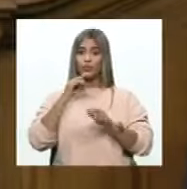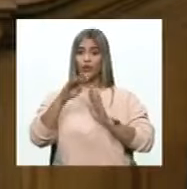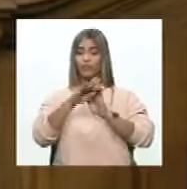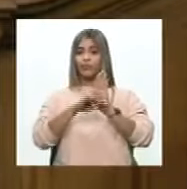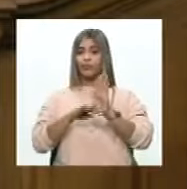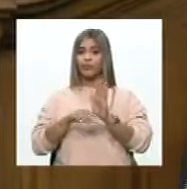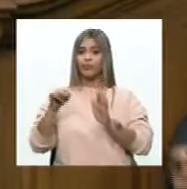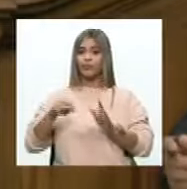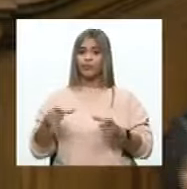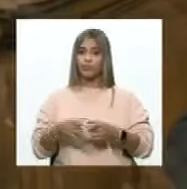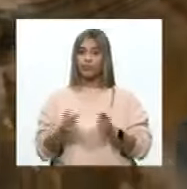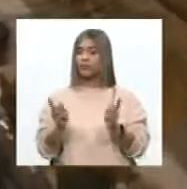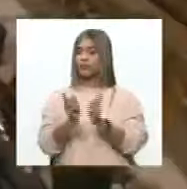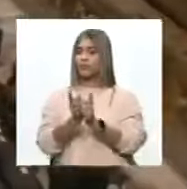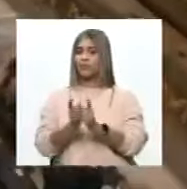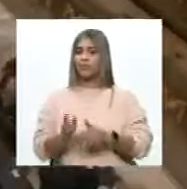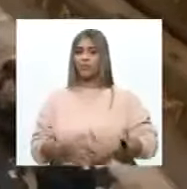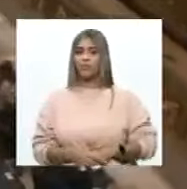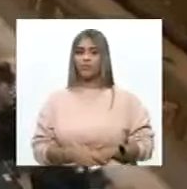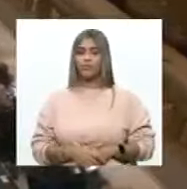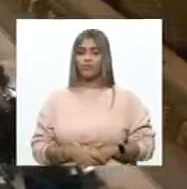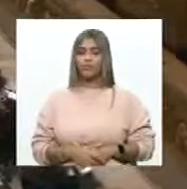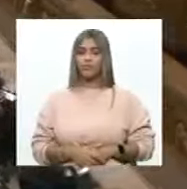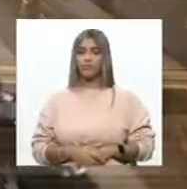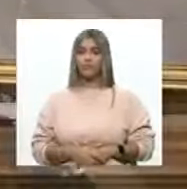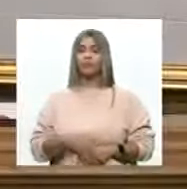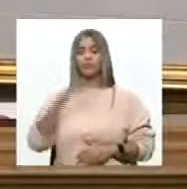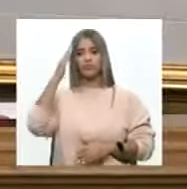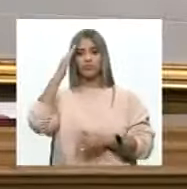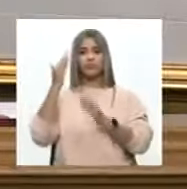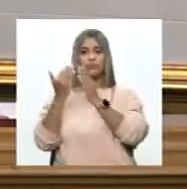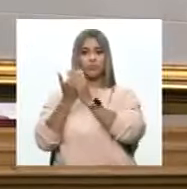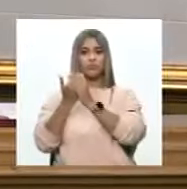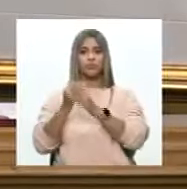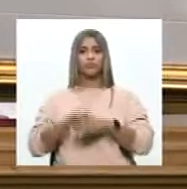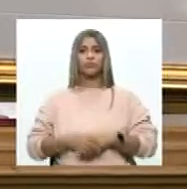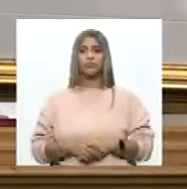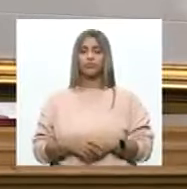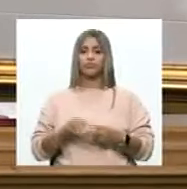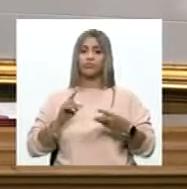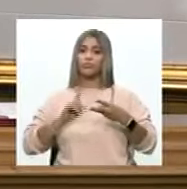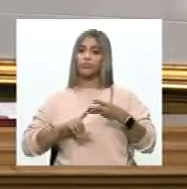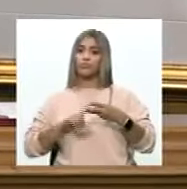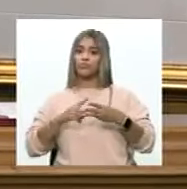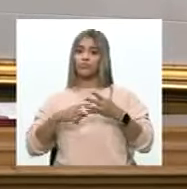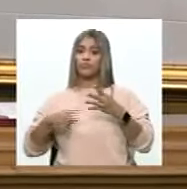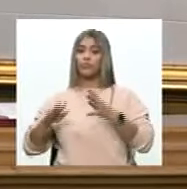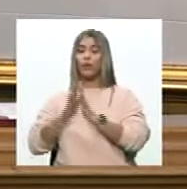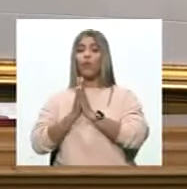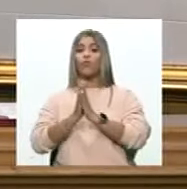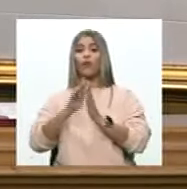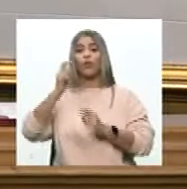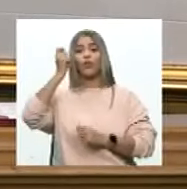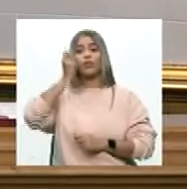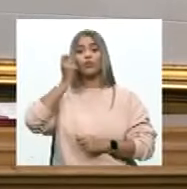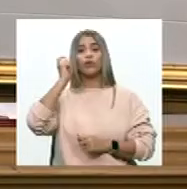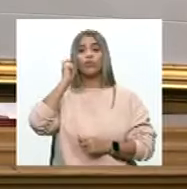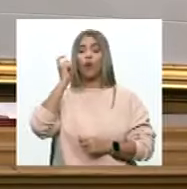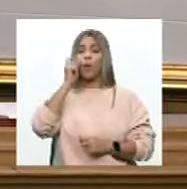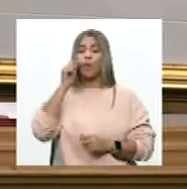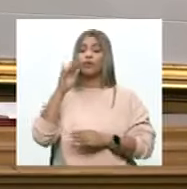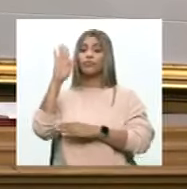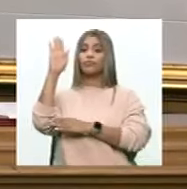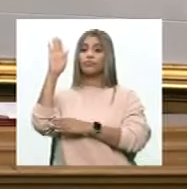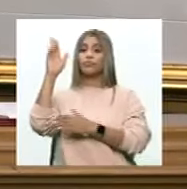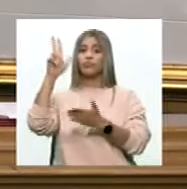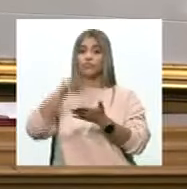del día. Es todo, ciudadano presidente. En consideración, la urgencia reglamentaria. Las honorables diputadas y los honorables diputados que estén a